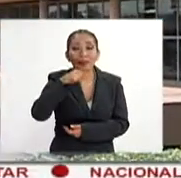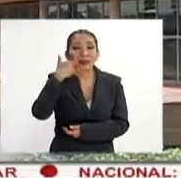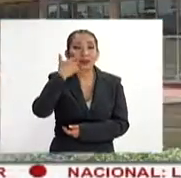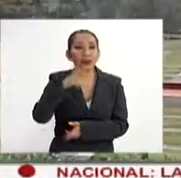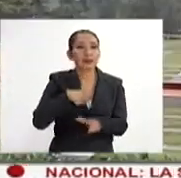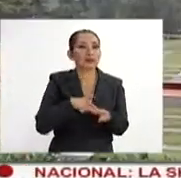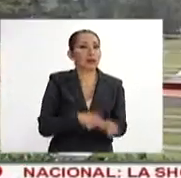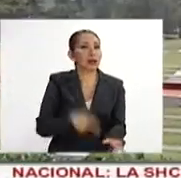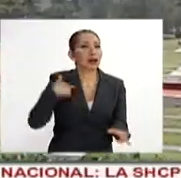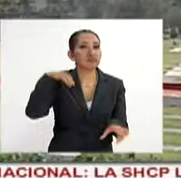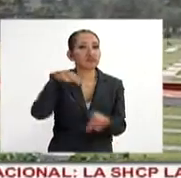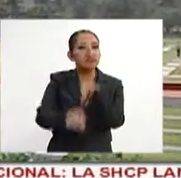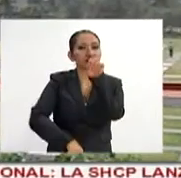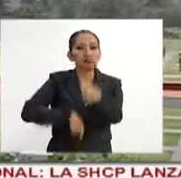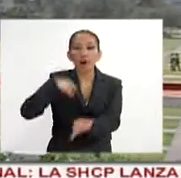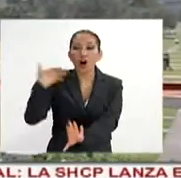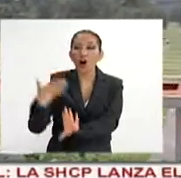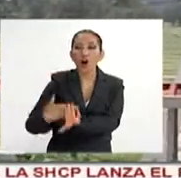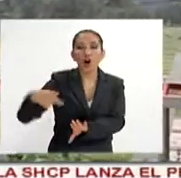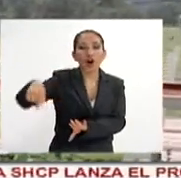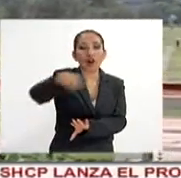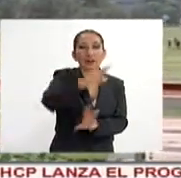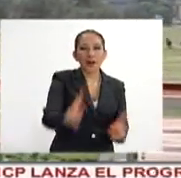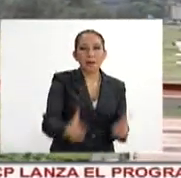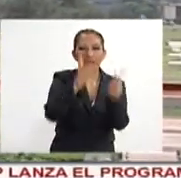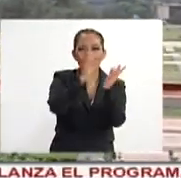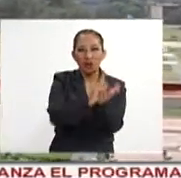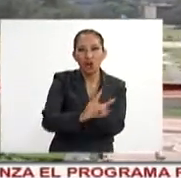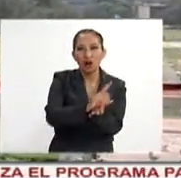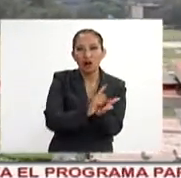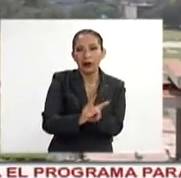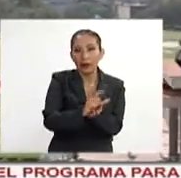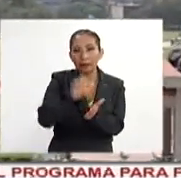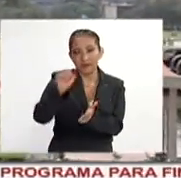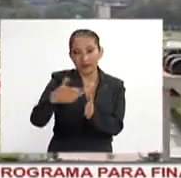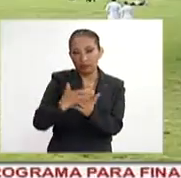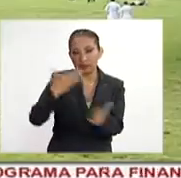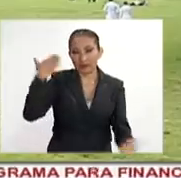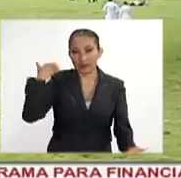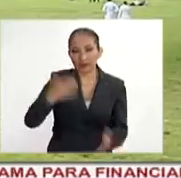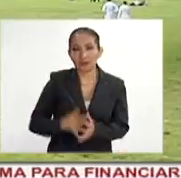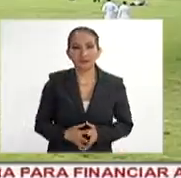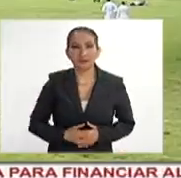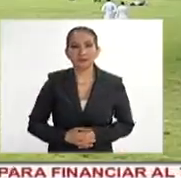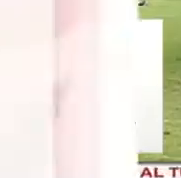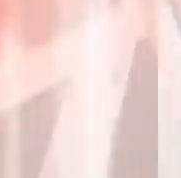busca seguir con las detenciones en contra de los narcomenudistas como se ha venido haciendo.